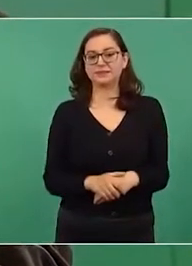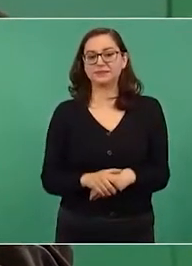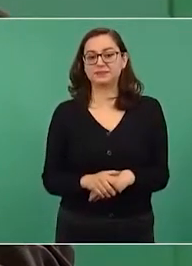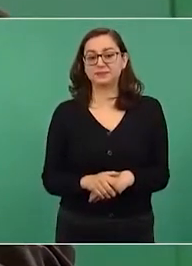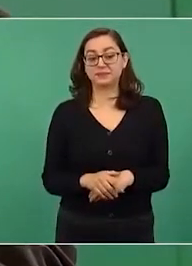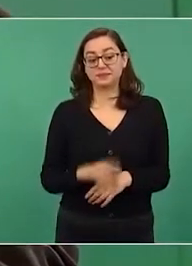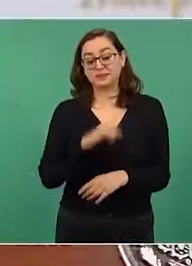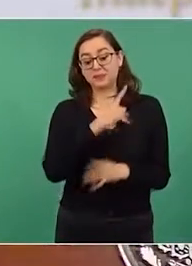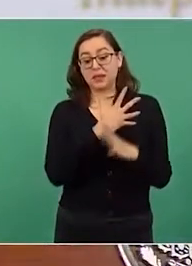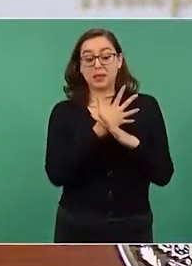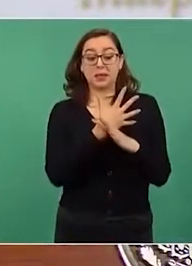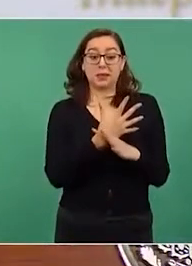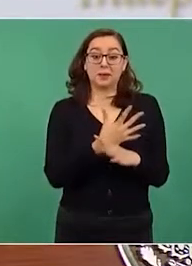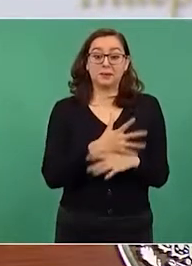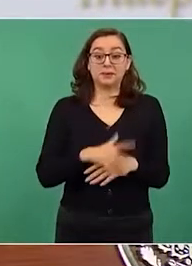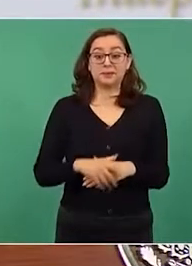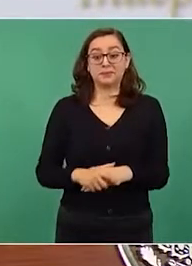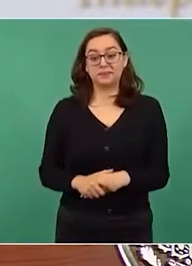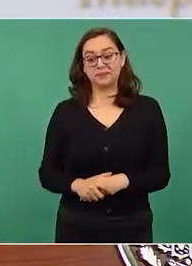que pobremente